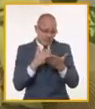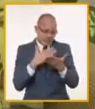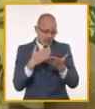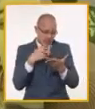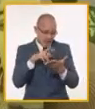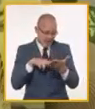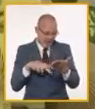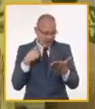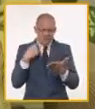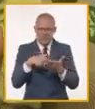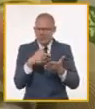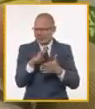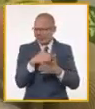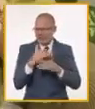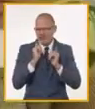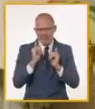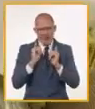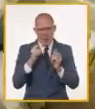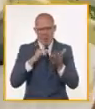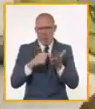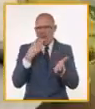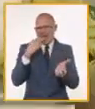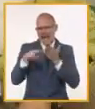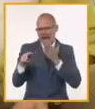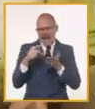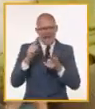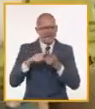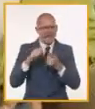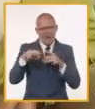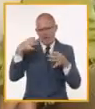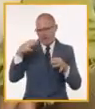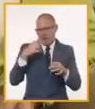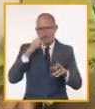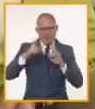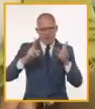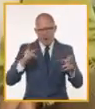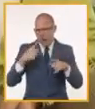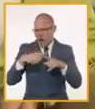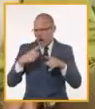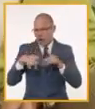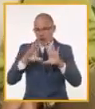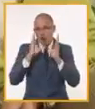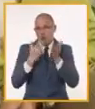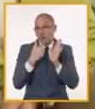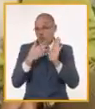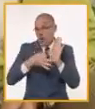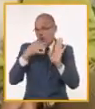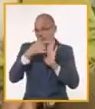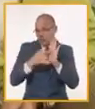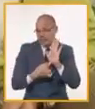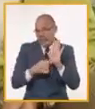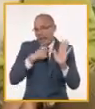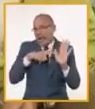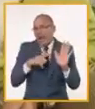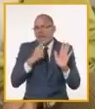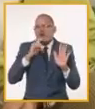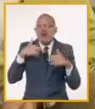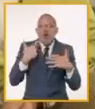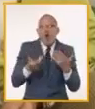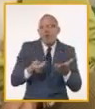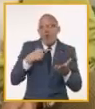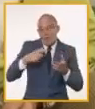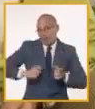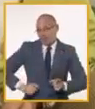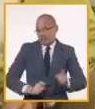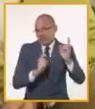documentos, de órdenes que usted mismo dio para el establecimiento, qué hacer si triunfaba la revolución,